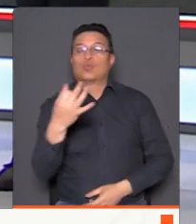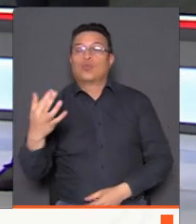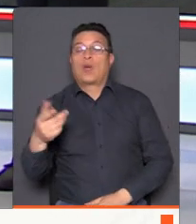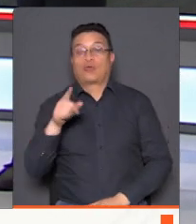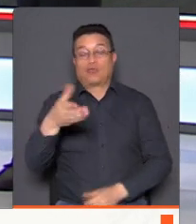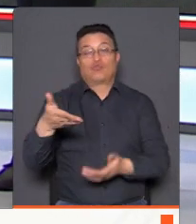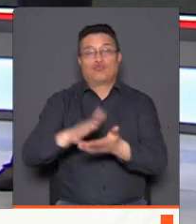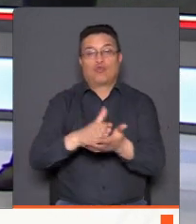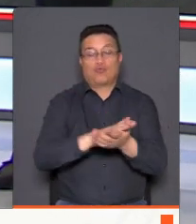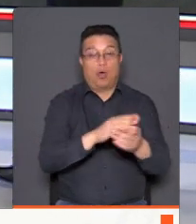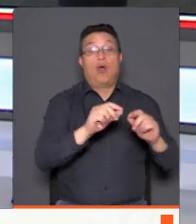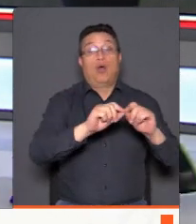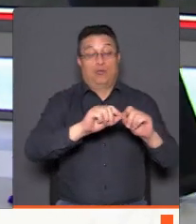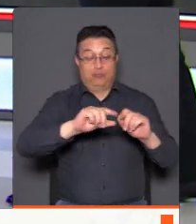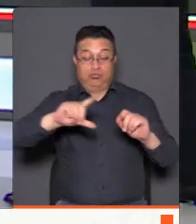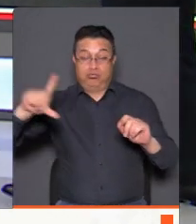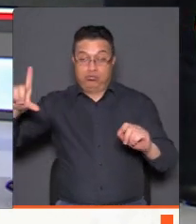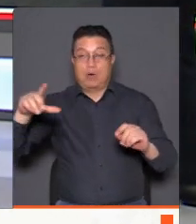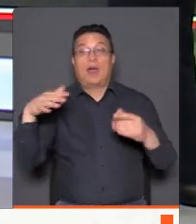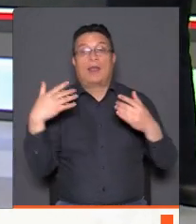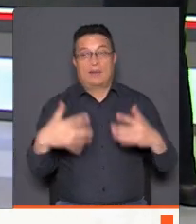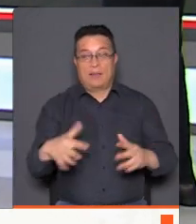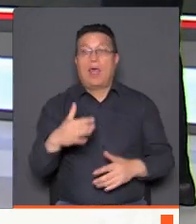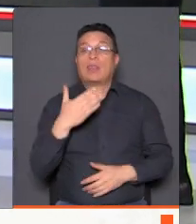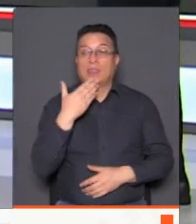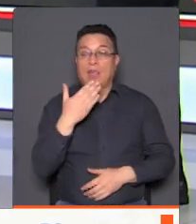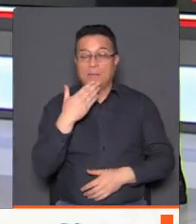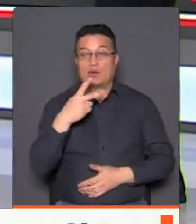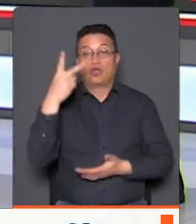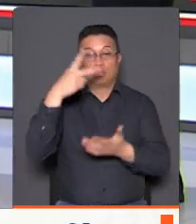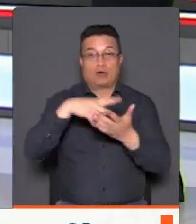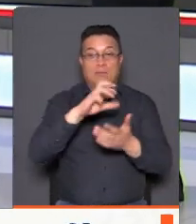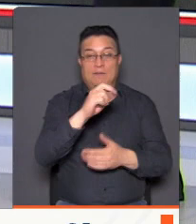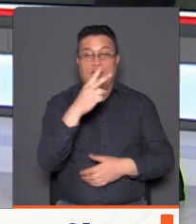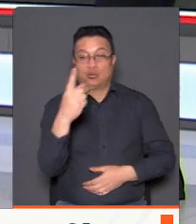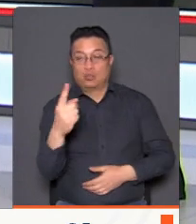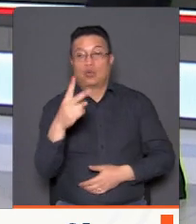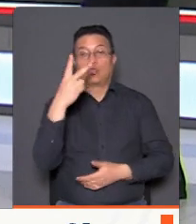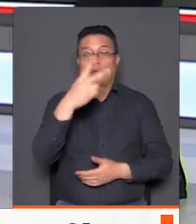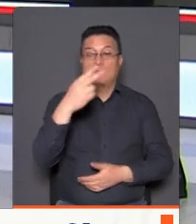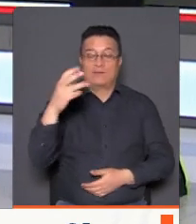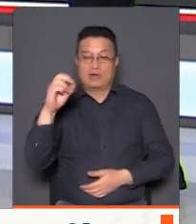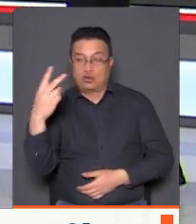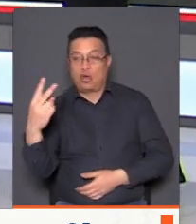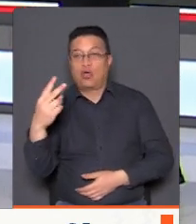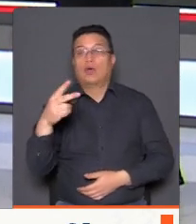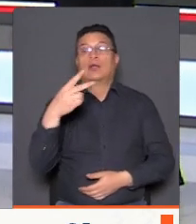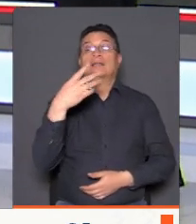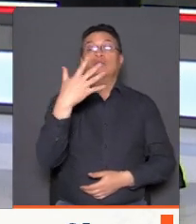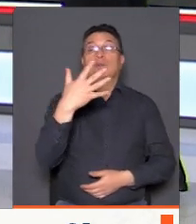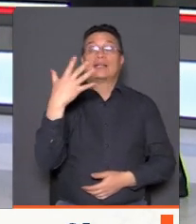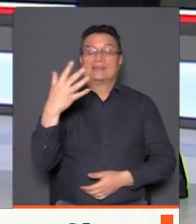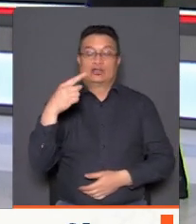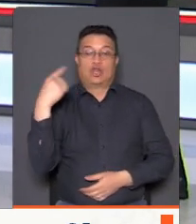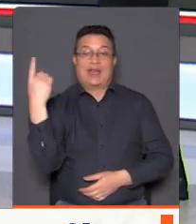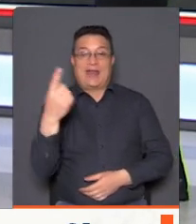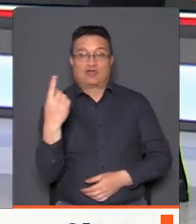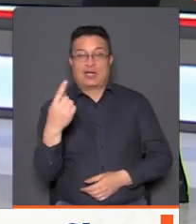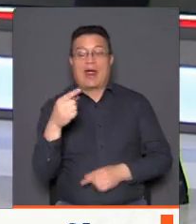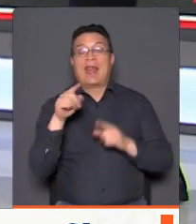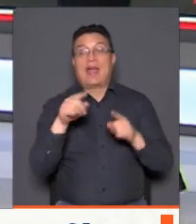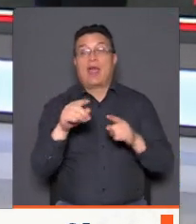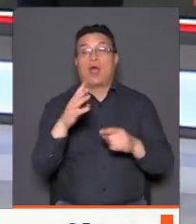alza, importante. Ustedes lo están viendo, 2021, 2022, de 55 a nivel nacional, la región metropolitana aumentan en